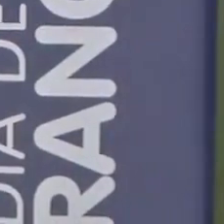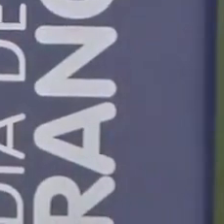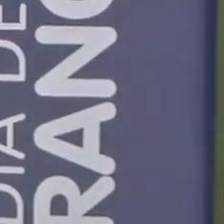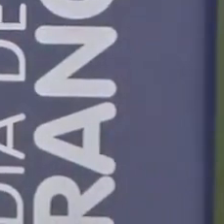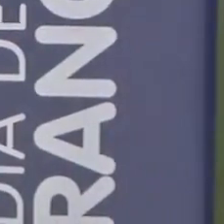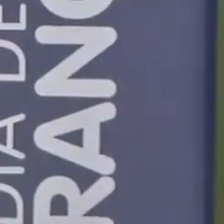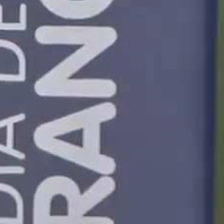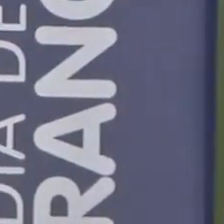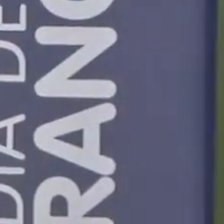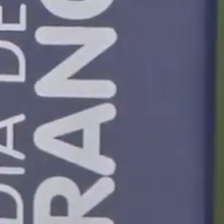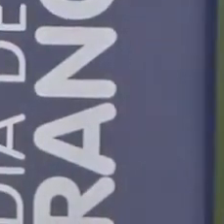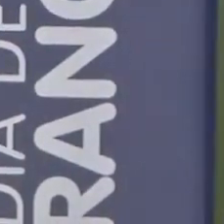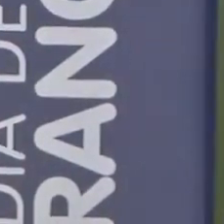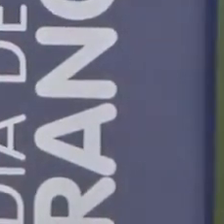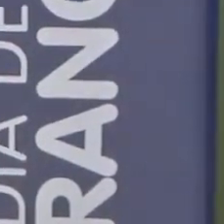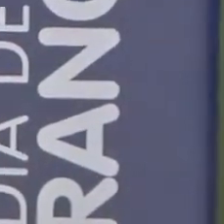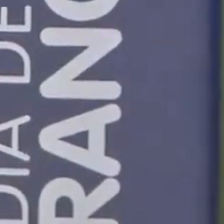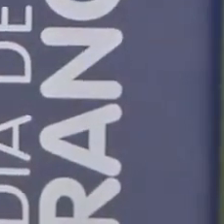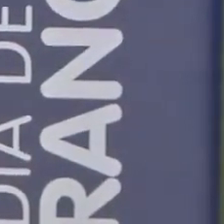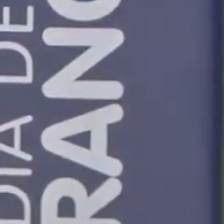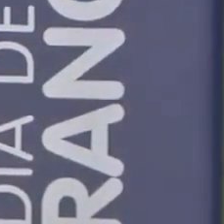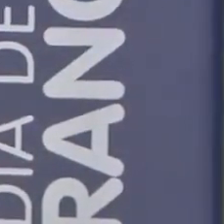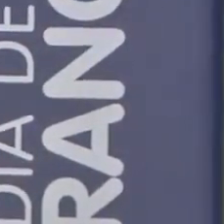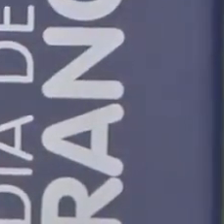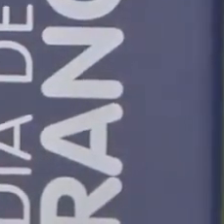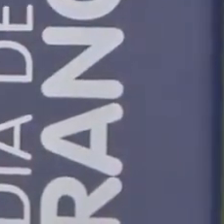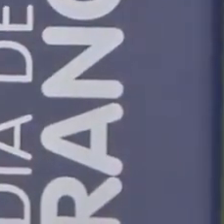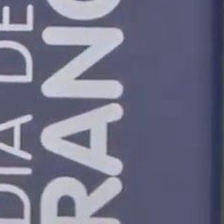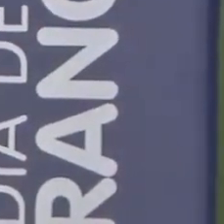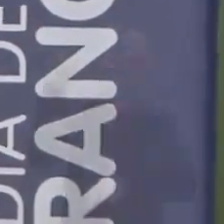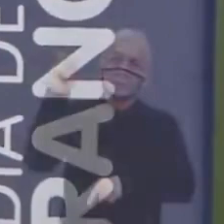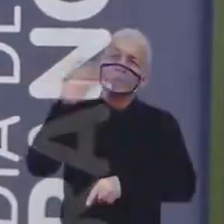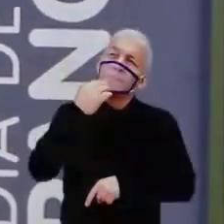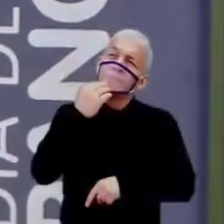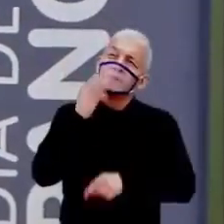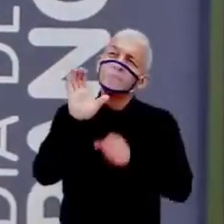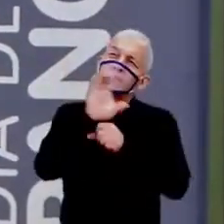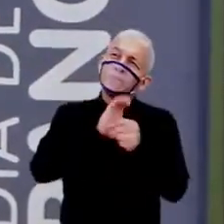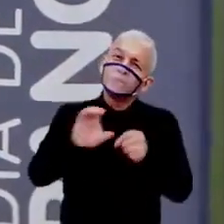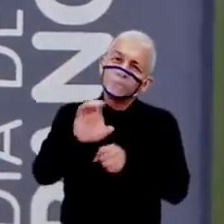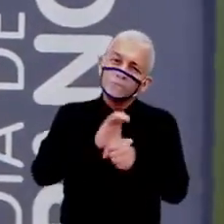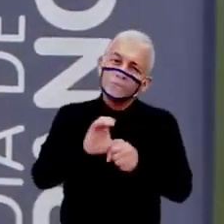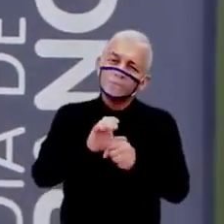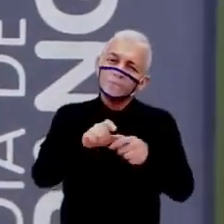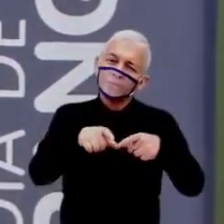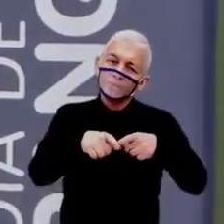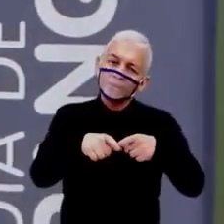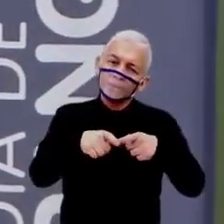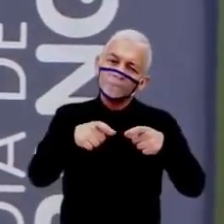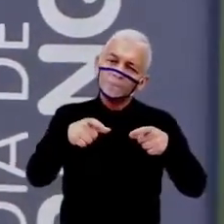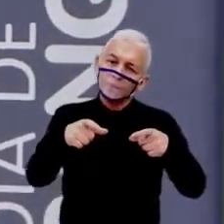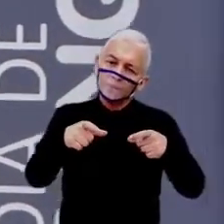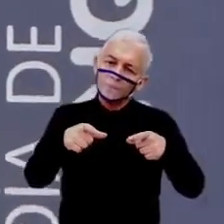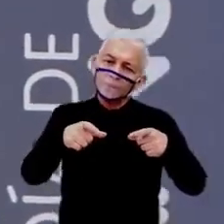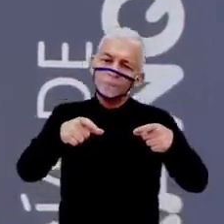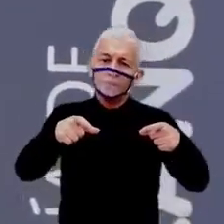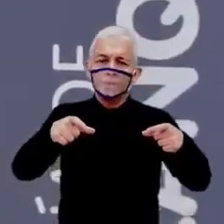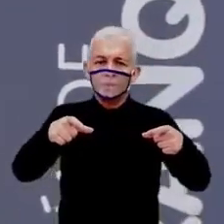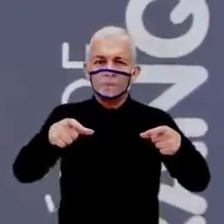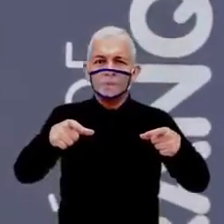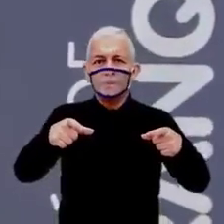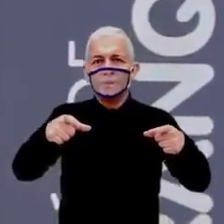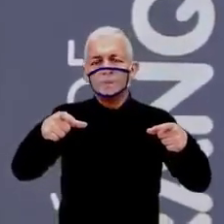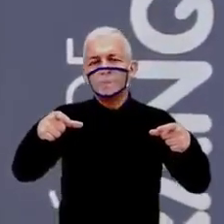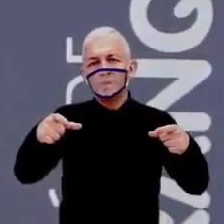Barranquilla 2100 se empieza uno a imaginar qué pasaría con la ciudad si empieza a crecer y a extenderse como